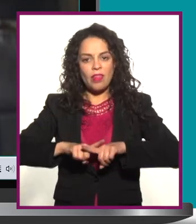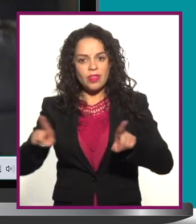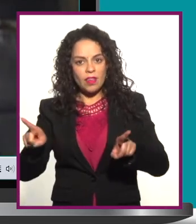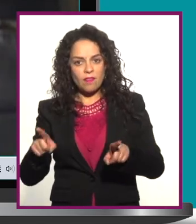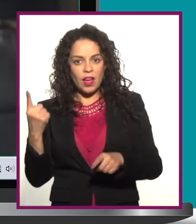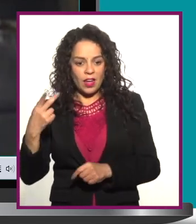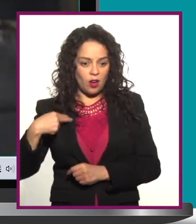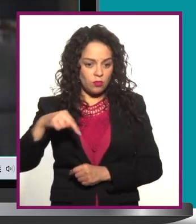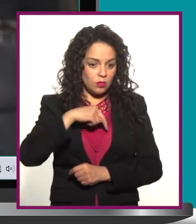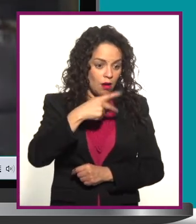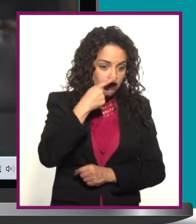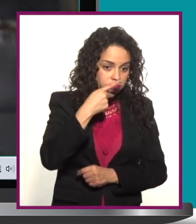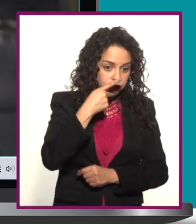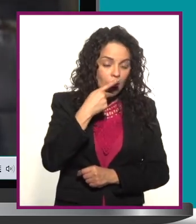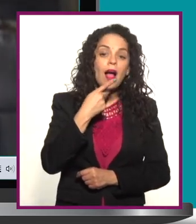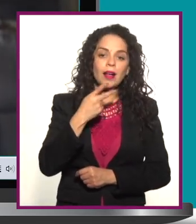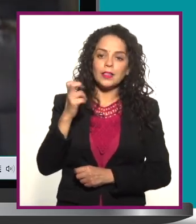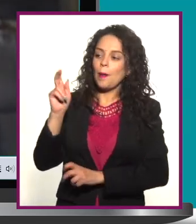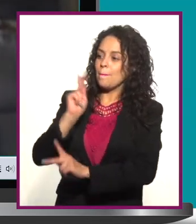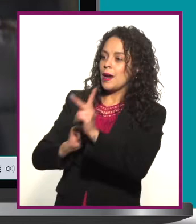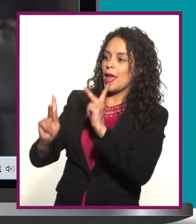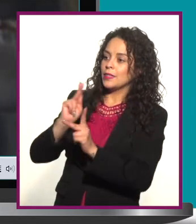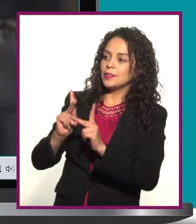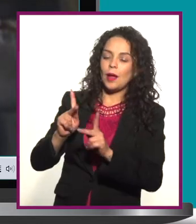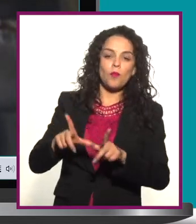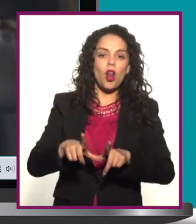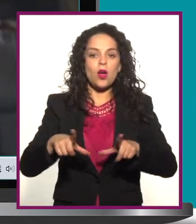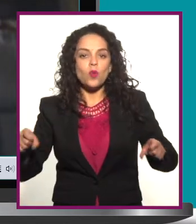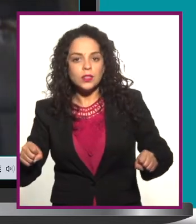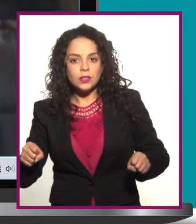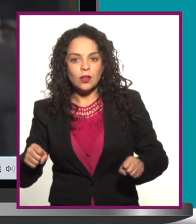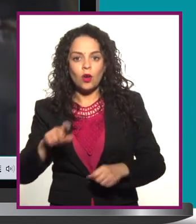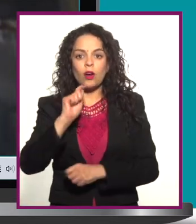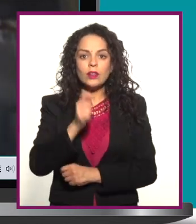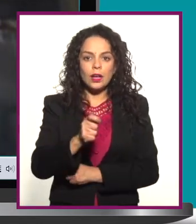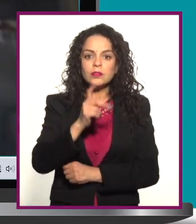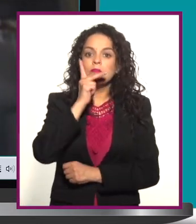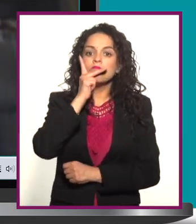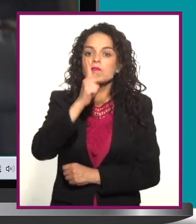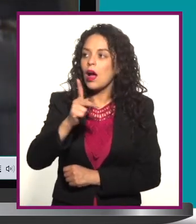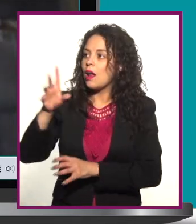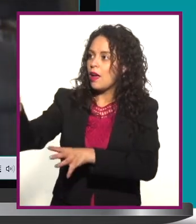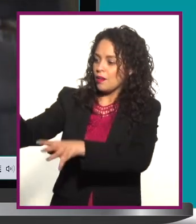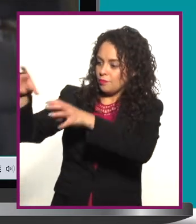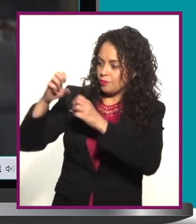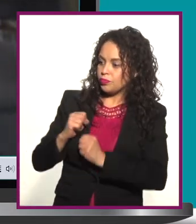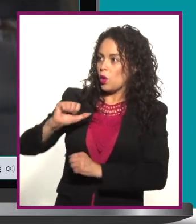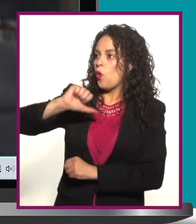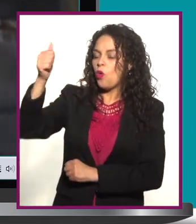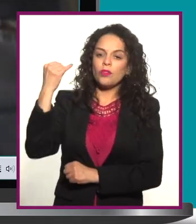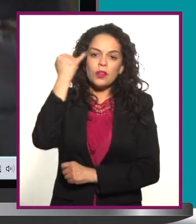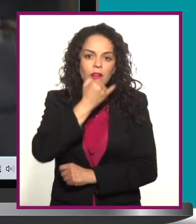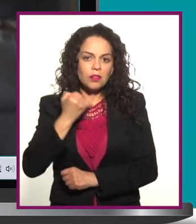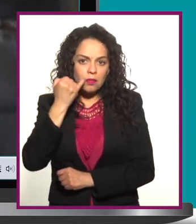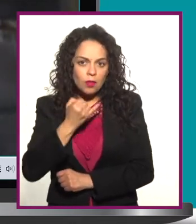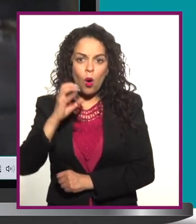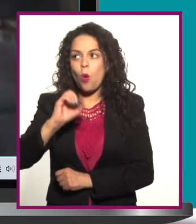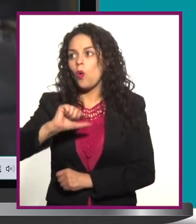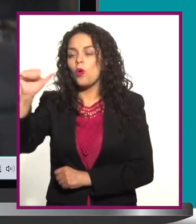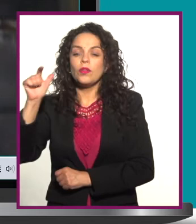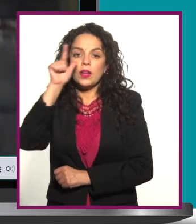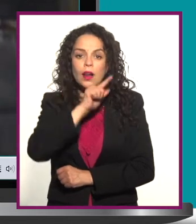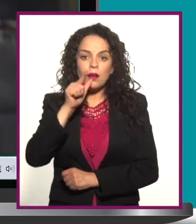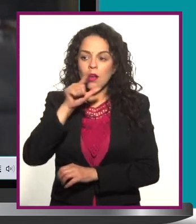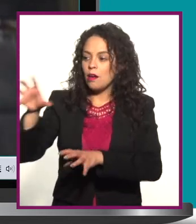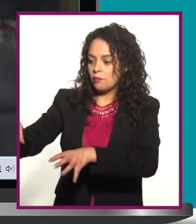lengua distinta a nosotros, pues surgen los préstamos lingüísticos. Un préstamo lingüístico es palabras que adoptamos de otro idioma